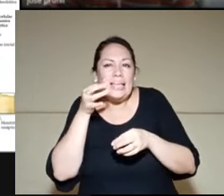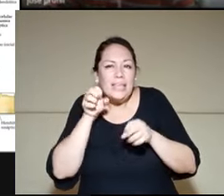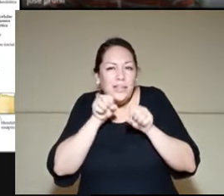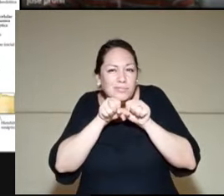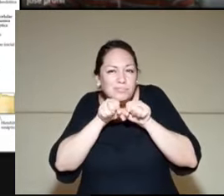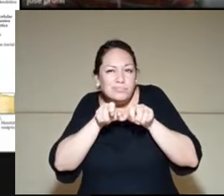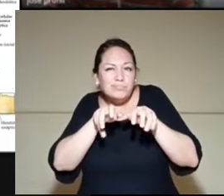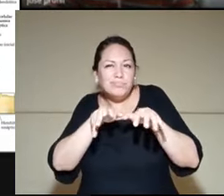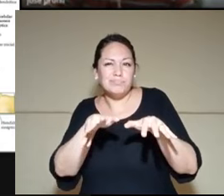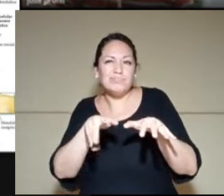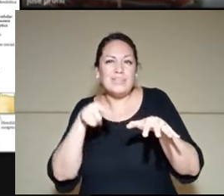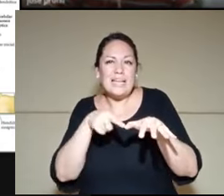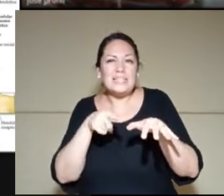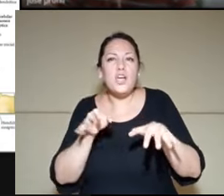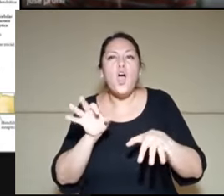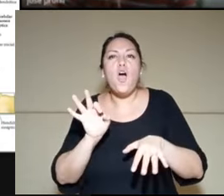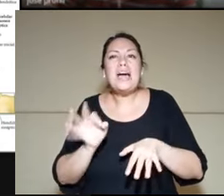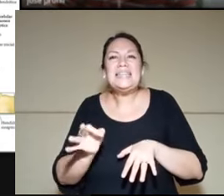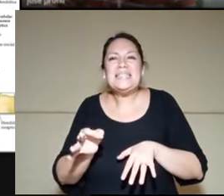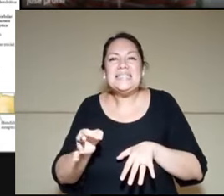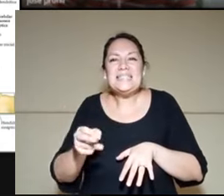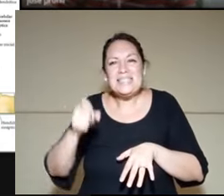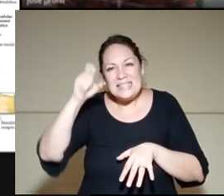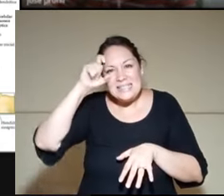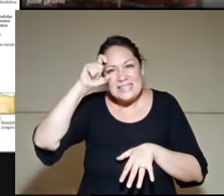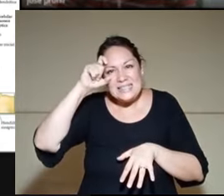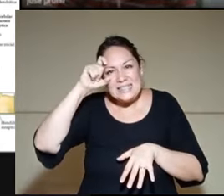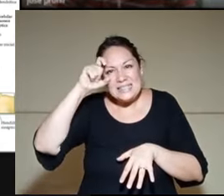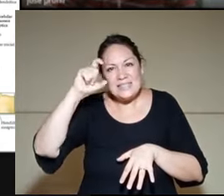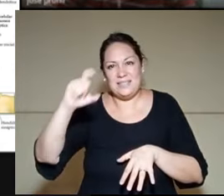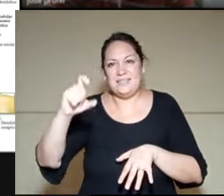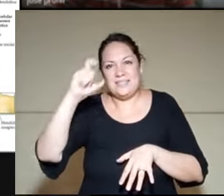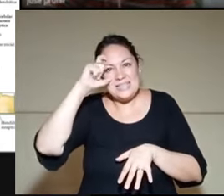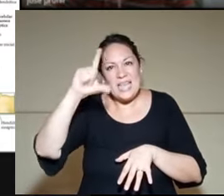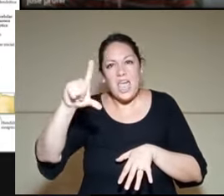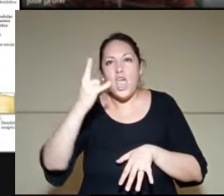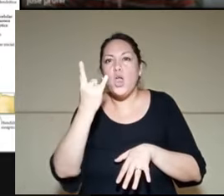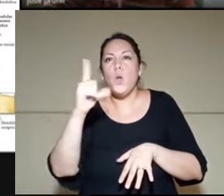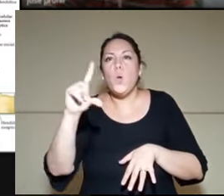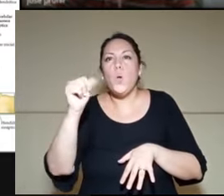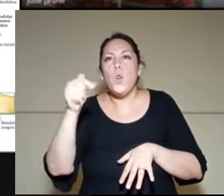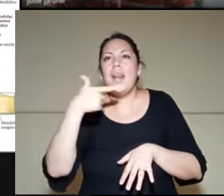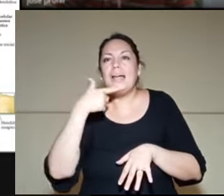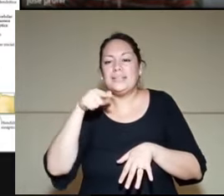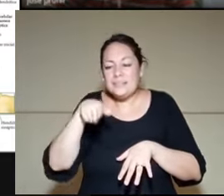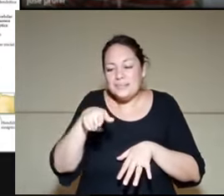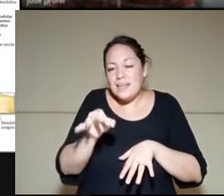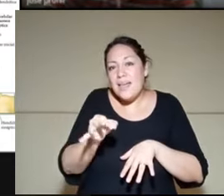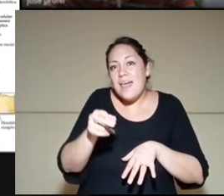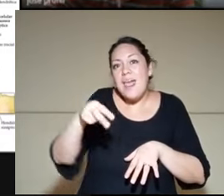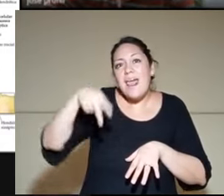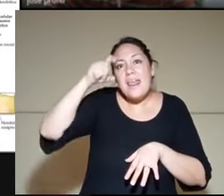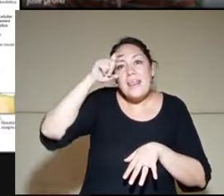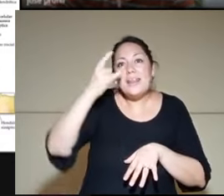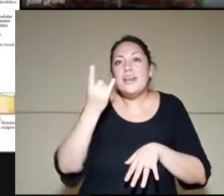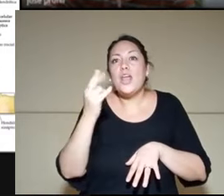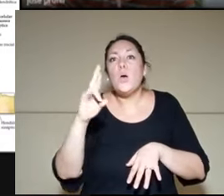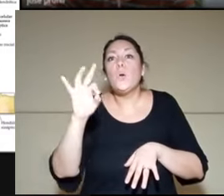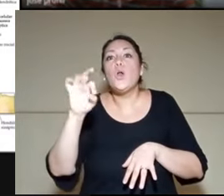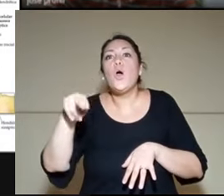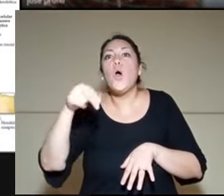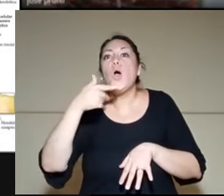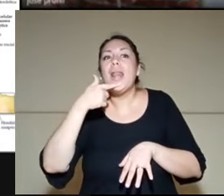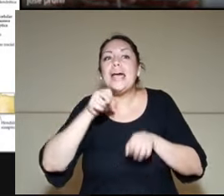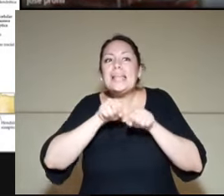está formado por todas estas células características propias de este sistema que se llaman neuronas, que ya vamos a ir